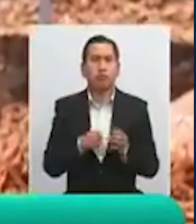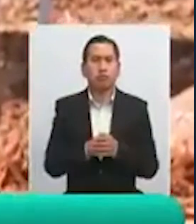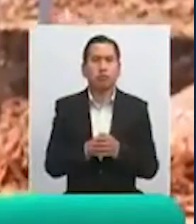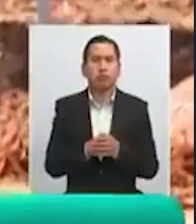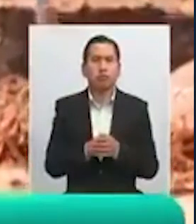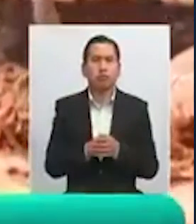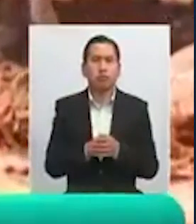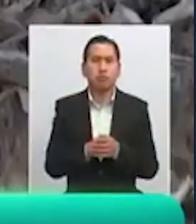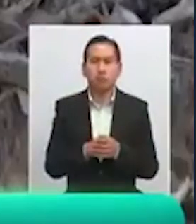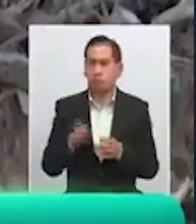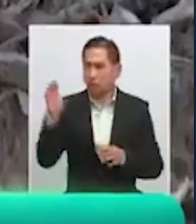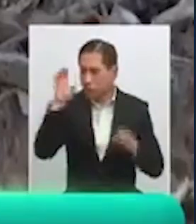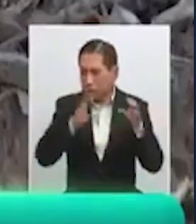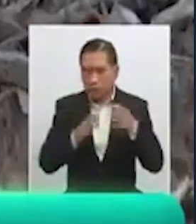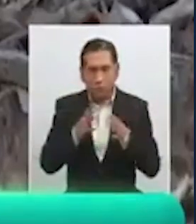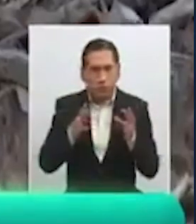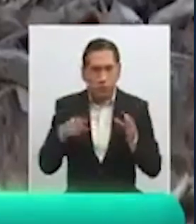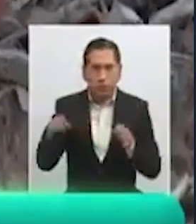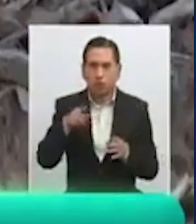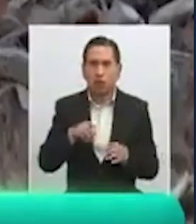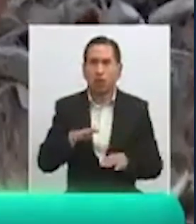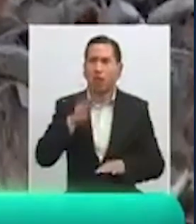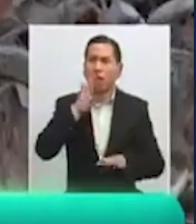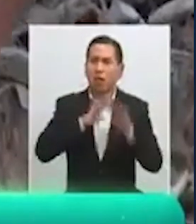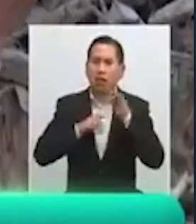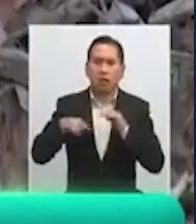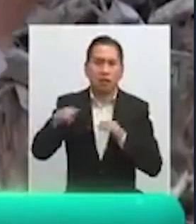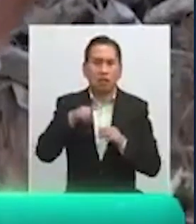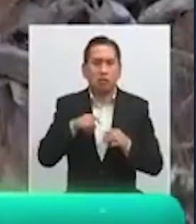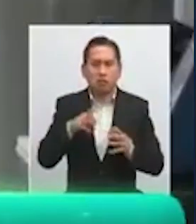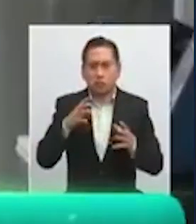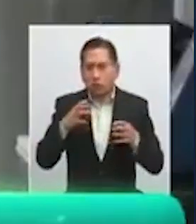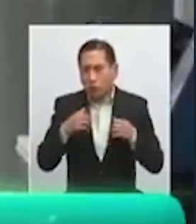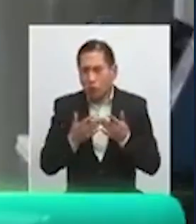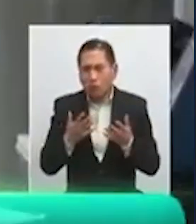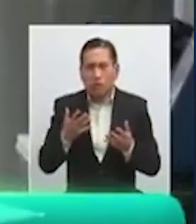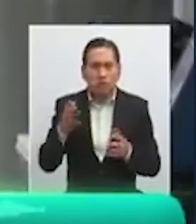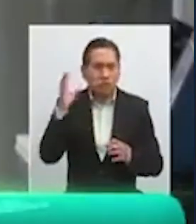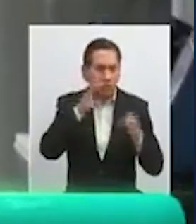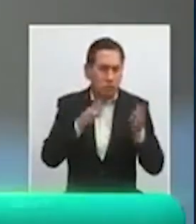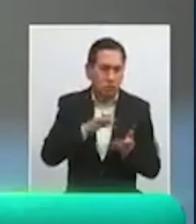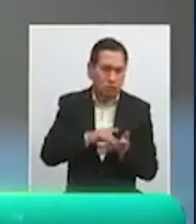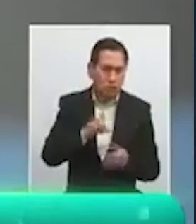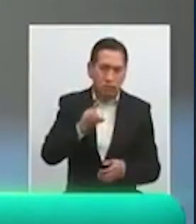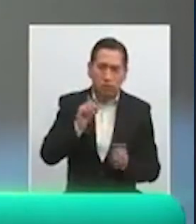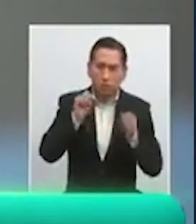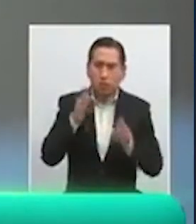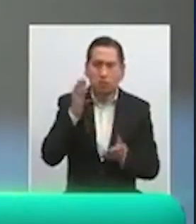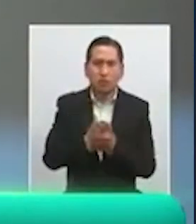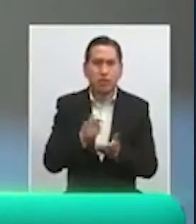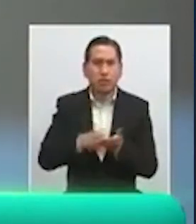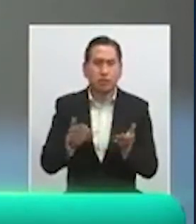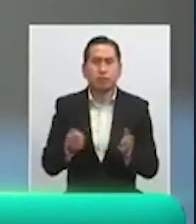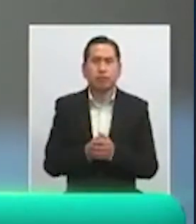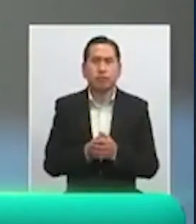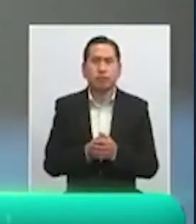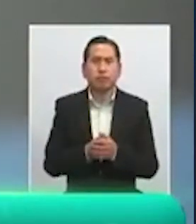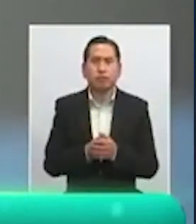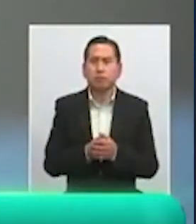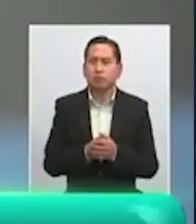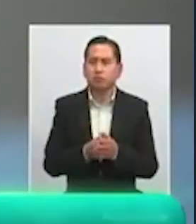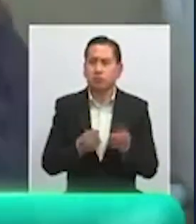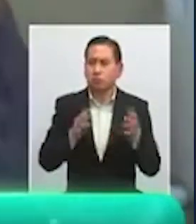encontraba una salida, la frustración y la impotencia de no conseguir un remedio, un antibiótico que pueda parar. Con los millones